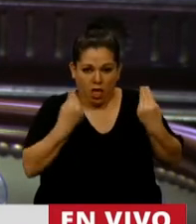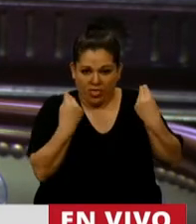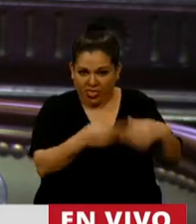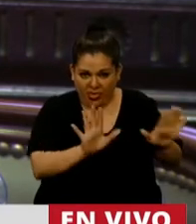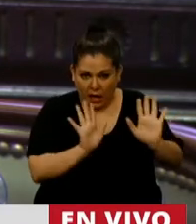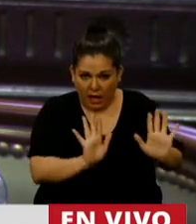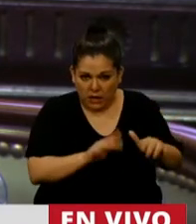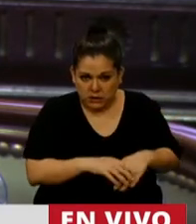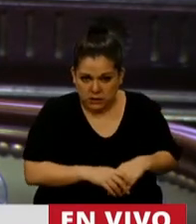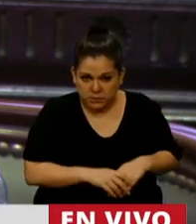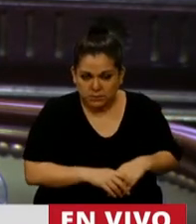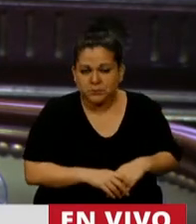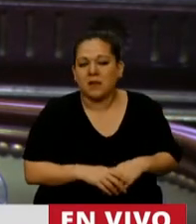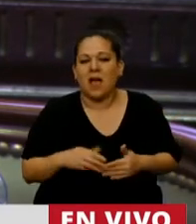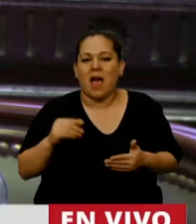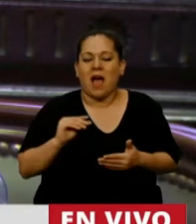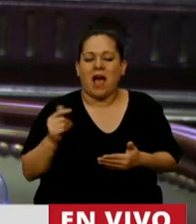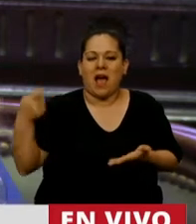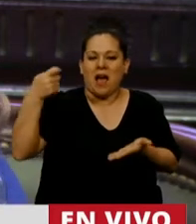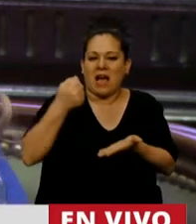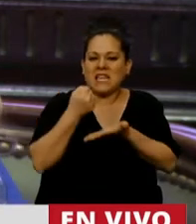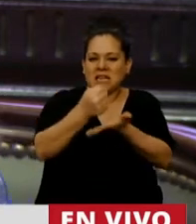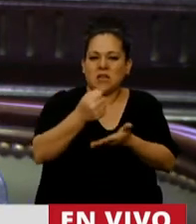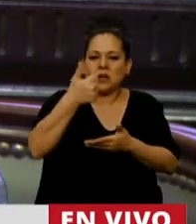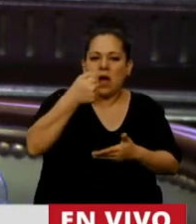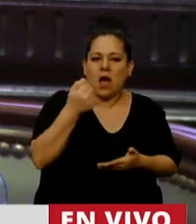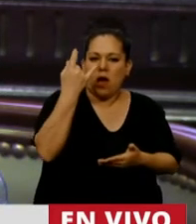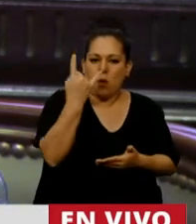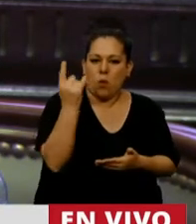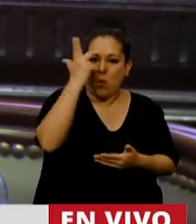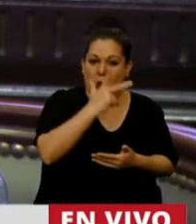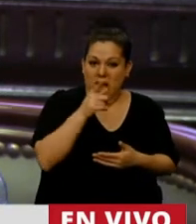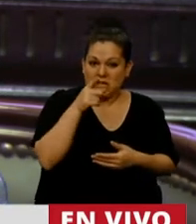Vemos que la UH presenta en términos reales una disminución del